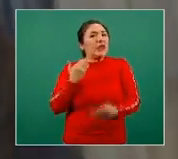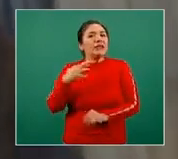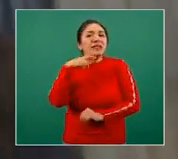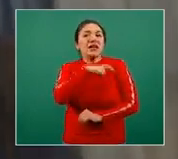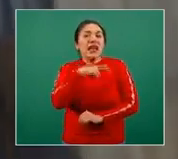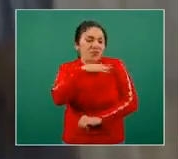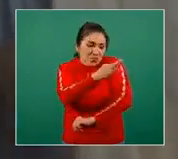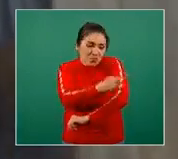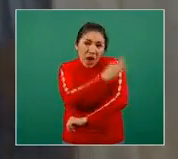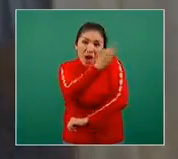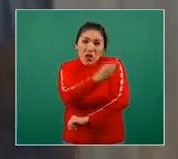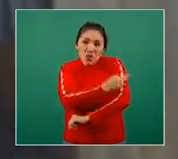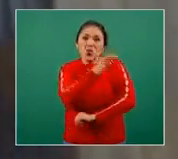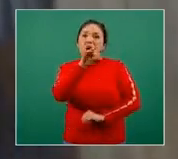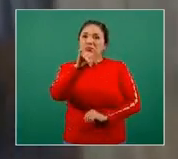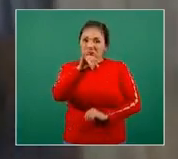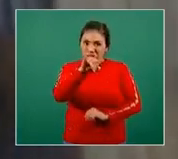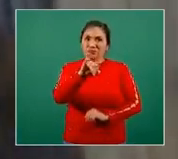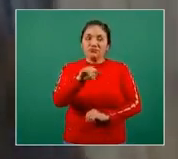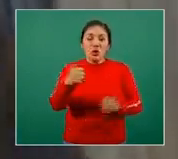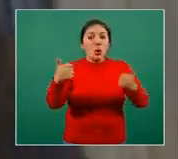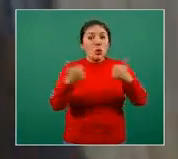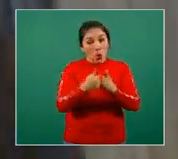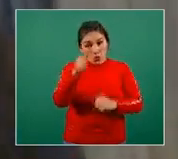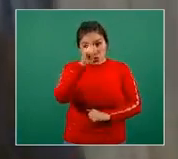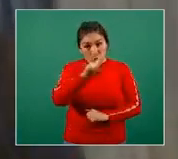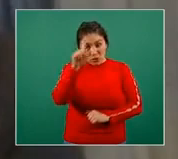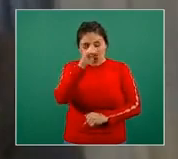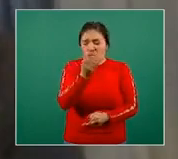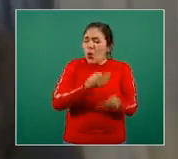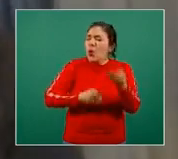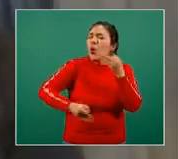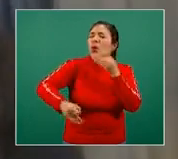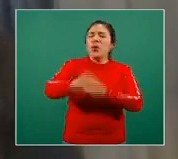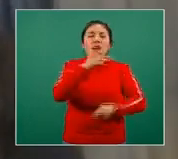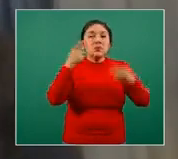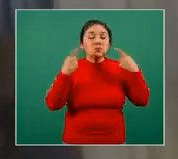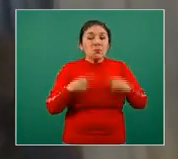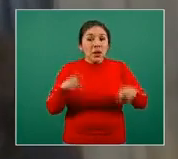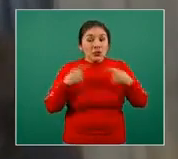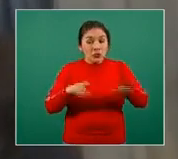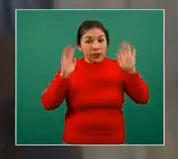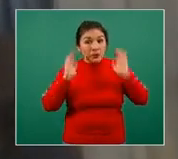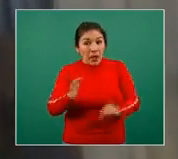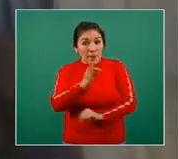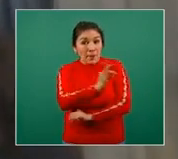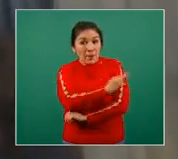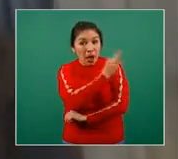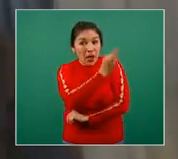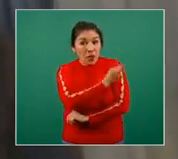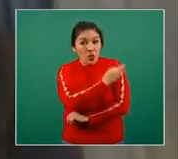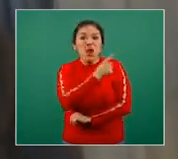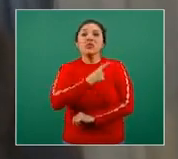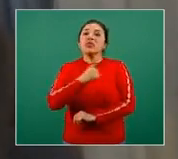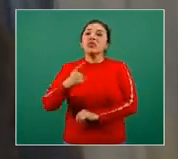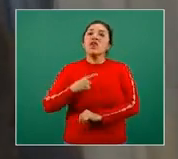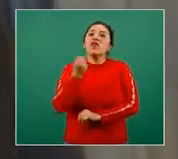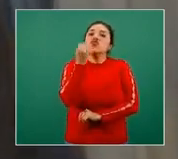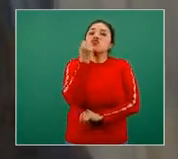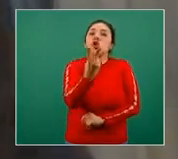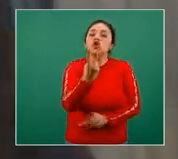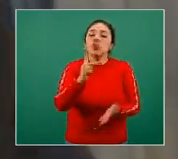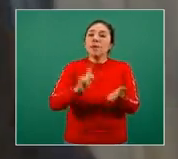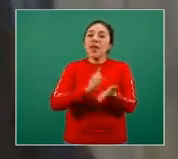posible. Se recomienda que todas las personas vacunadas reciban dos